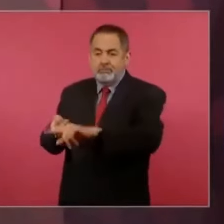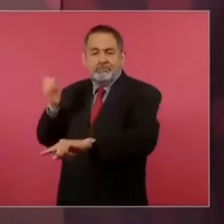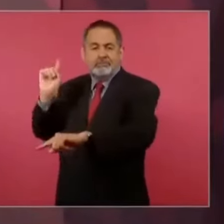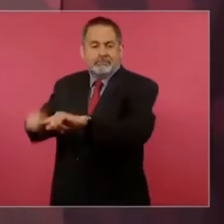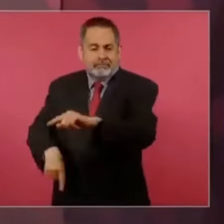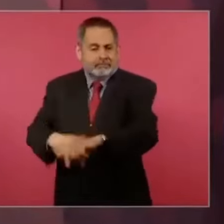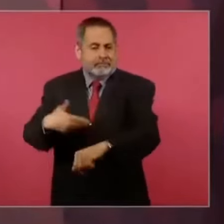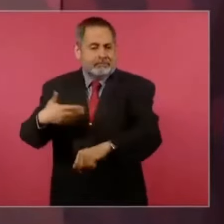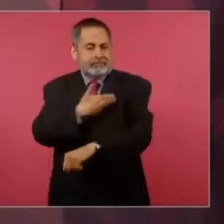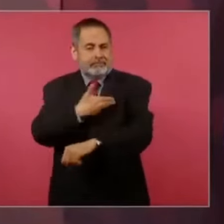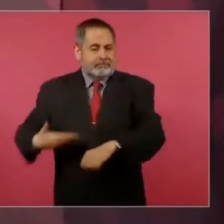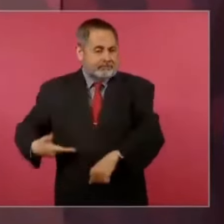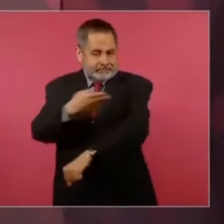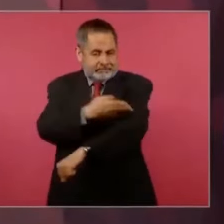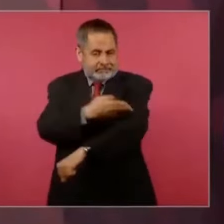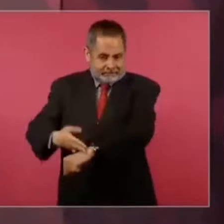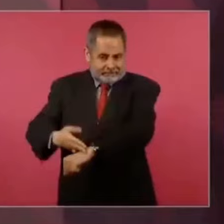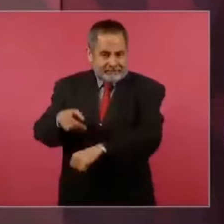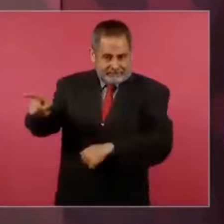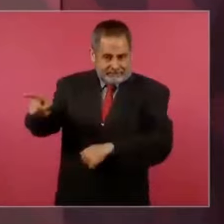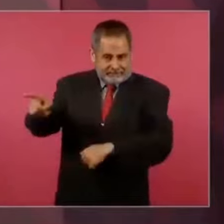del presidente Madero,